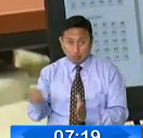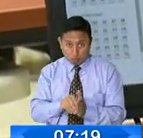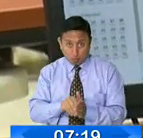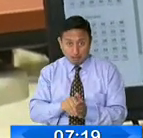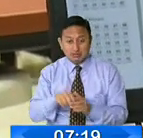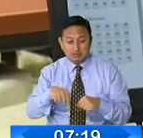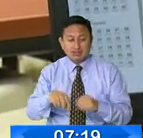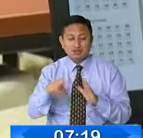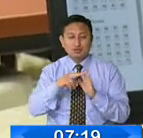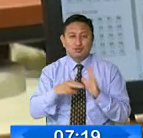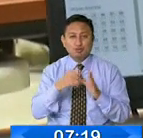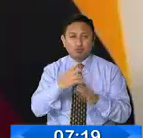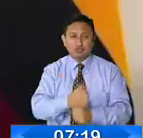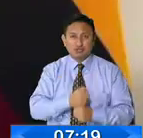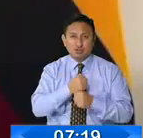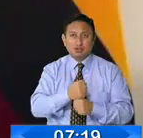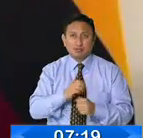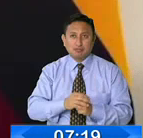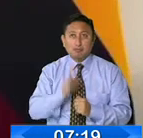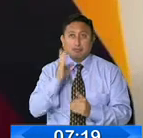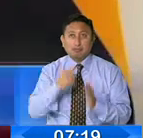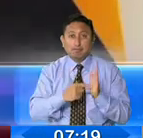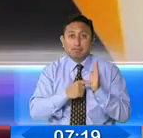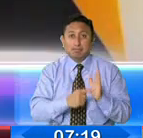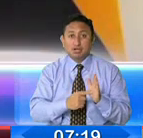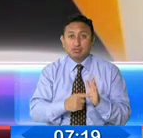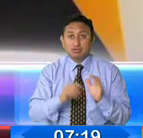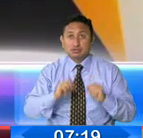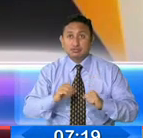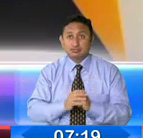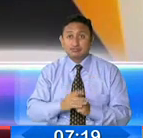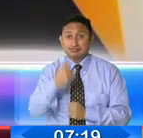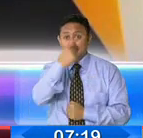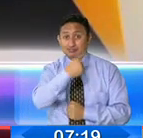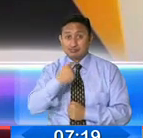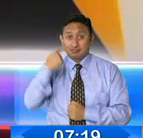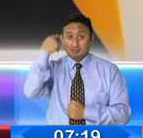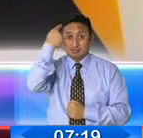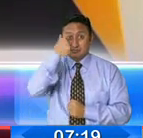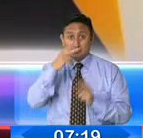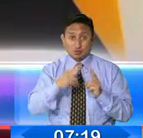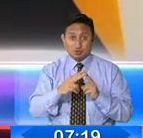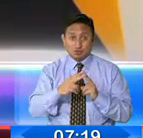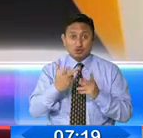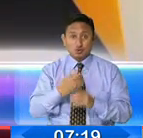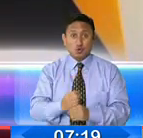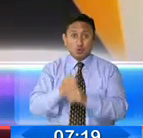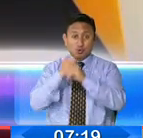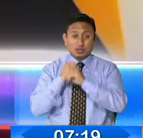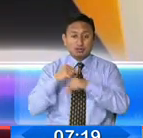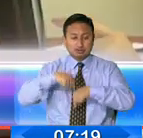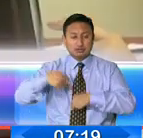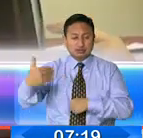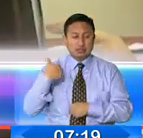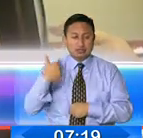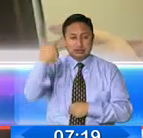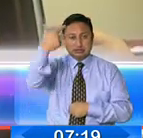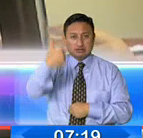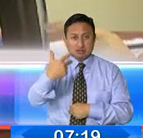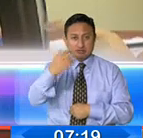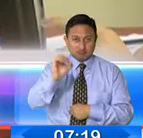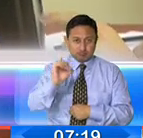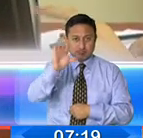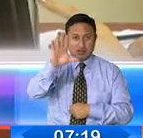implementaron medidas de seguridad. Como por ejemplo, el reconocimiento facial. por lo que es obligatorio contar con su cámara